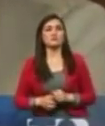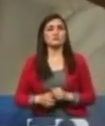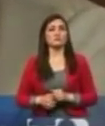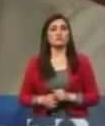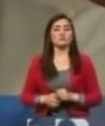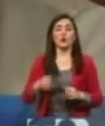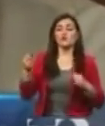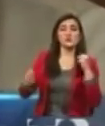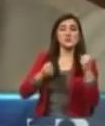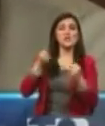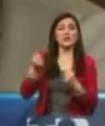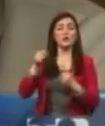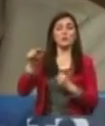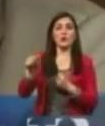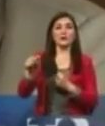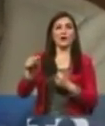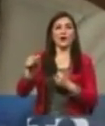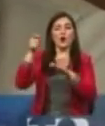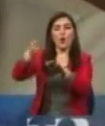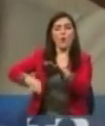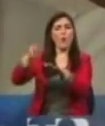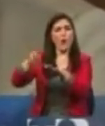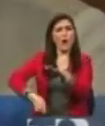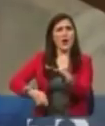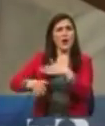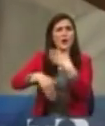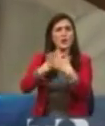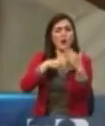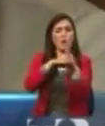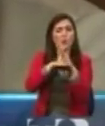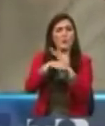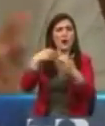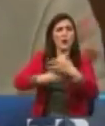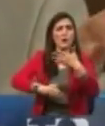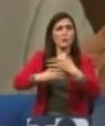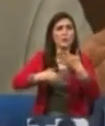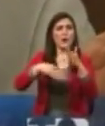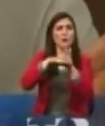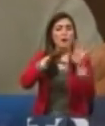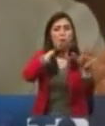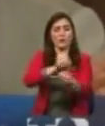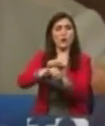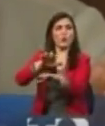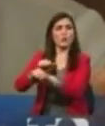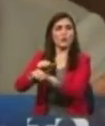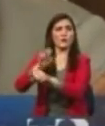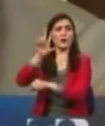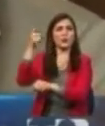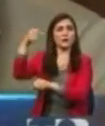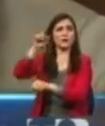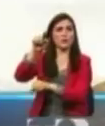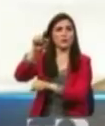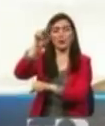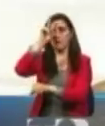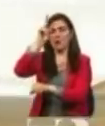desesperado porque ya va a mandar esa tarde el juez el embargo de las cuentas de Banco de Fomento. Entonces, perdón, le íbamos a perder 3 millones por culpa de unos